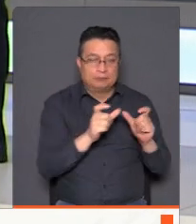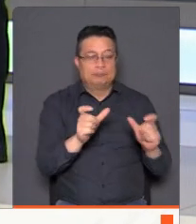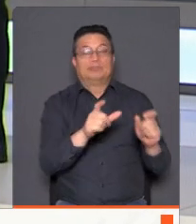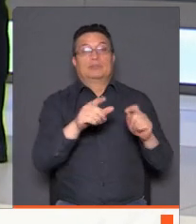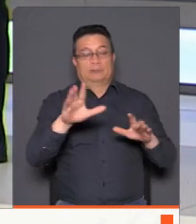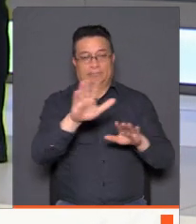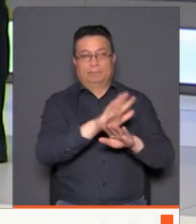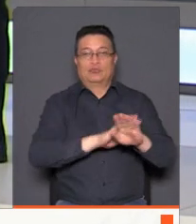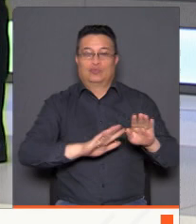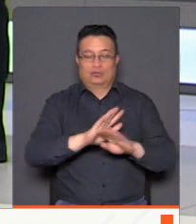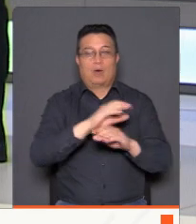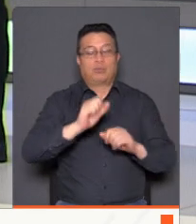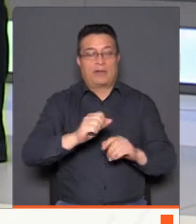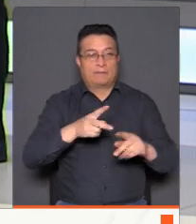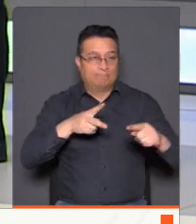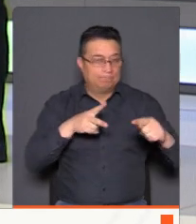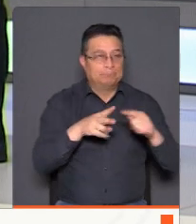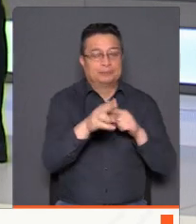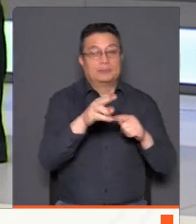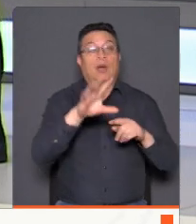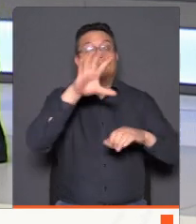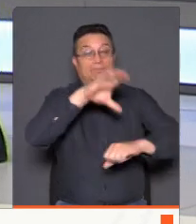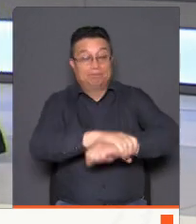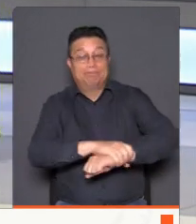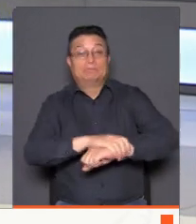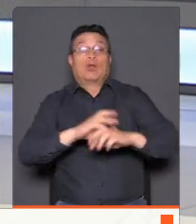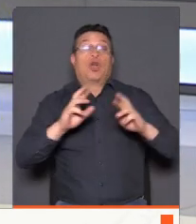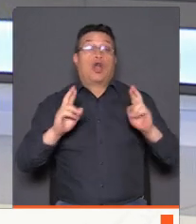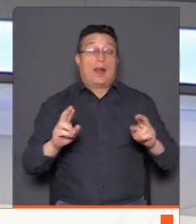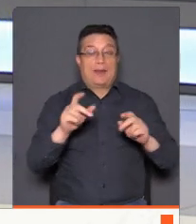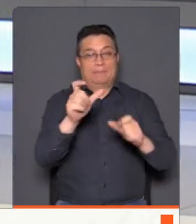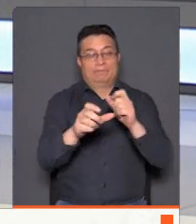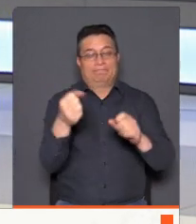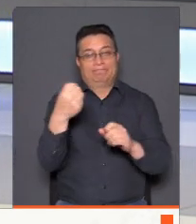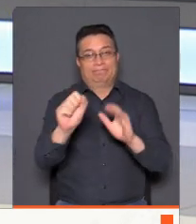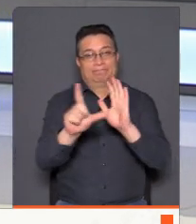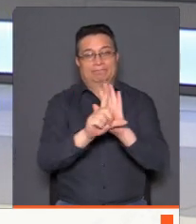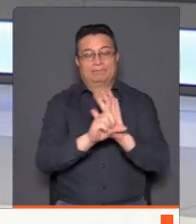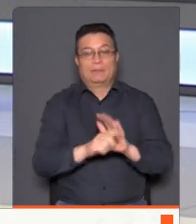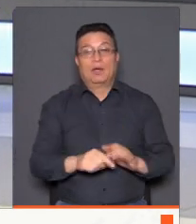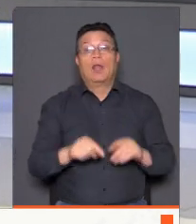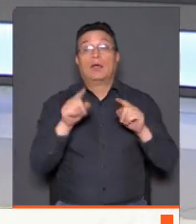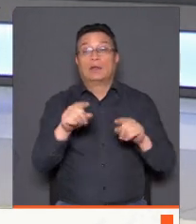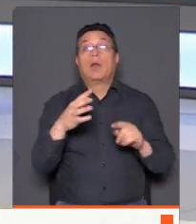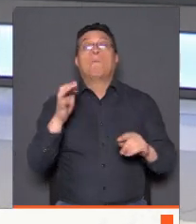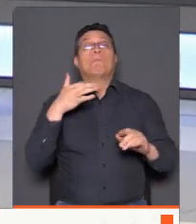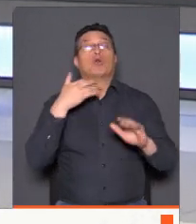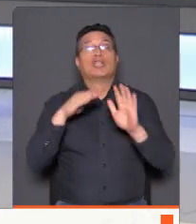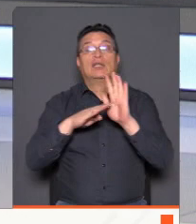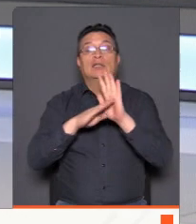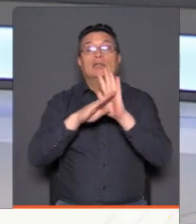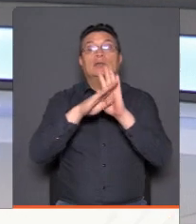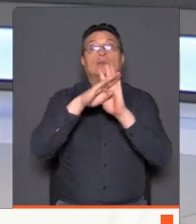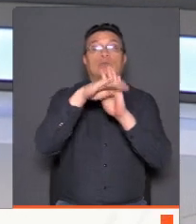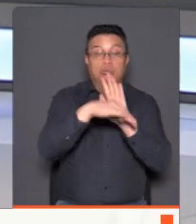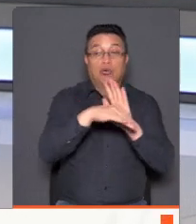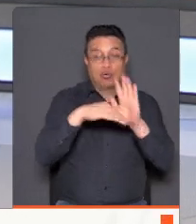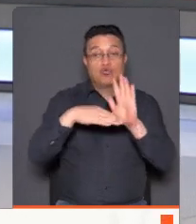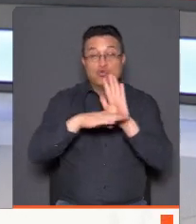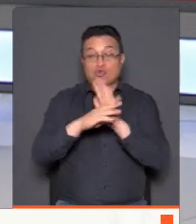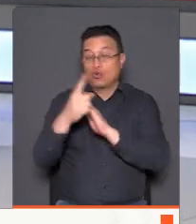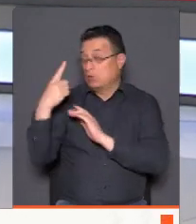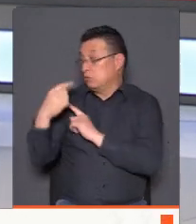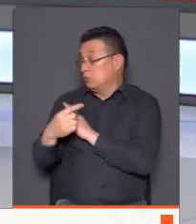poder detener o por lo menos también prevenir el delito. ¿Y a qué se cree usted que se debe este quiebre? Porque va subiendo, subiendo, subiendo y se